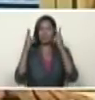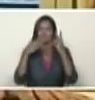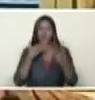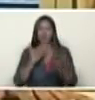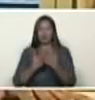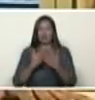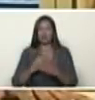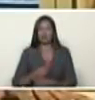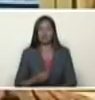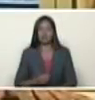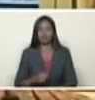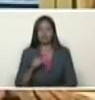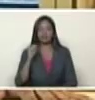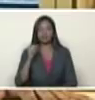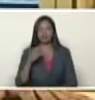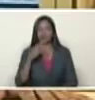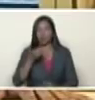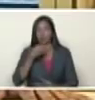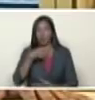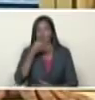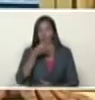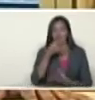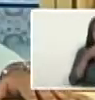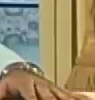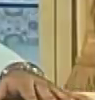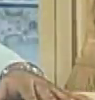gracias. Buenas tardes a toda Venezuela. Gracias.